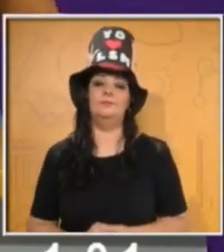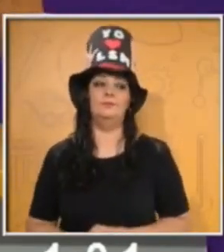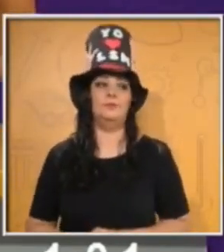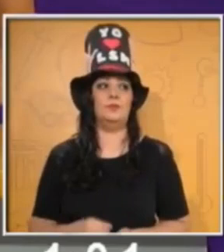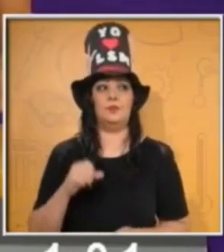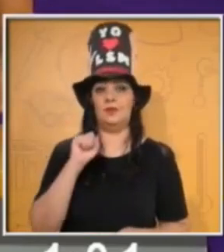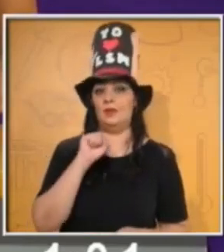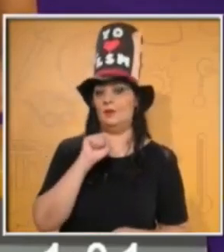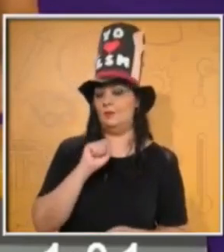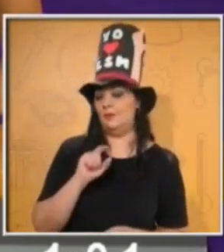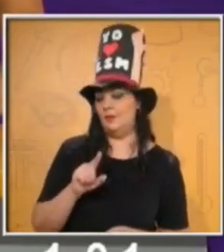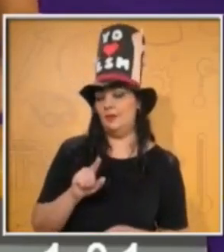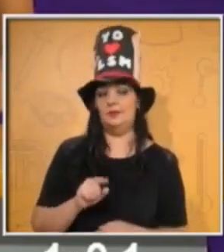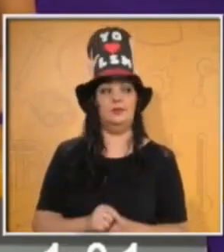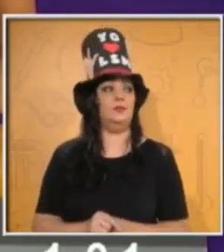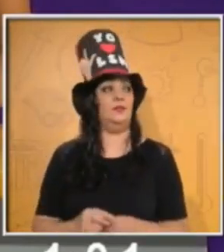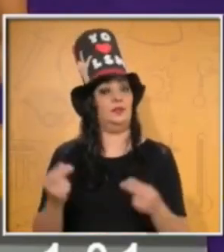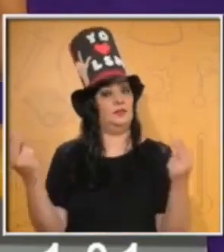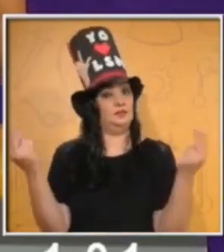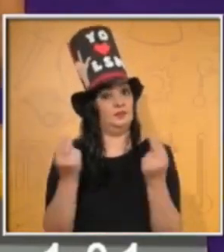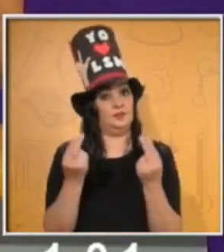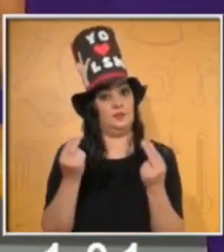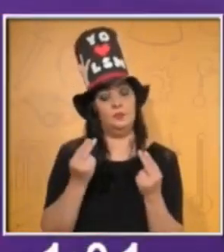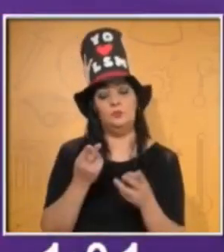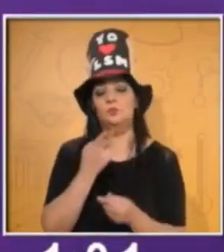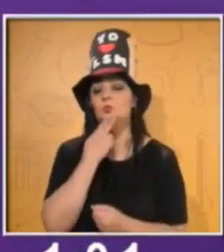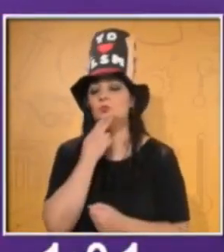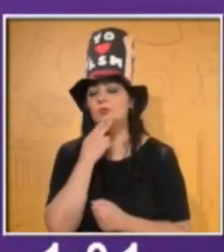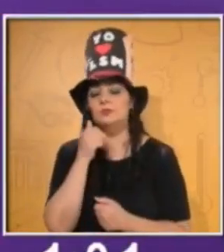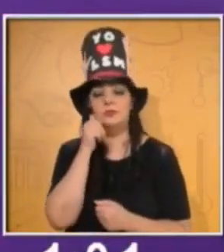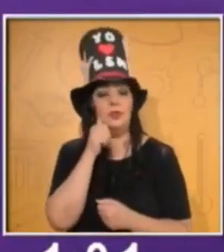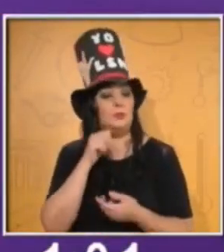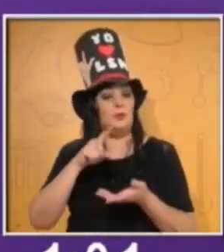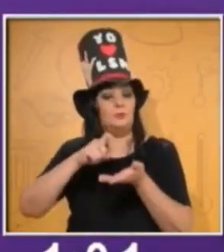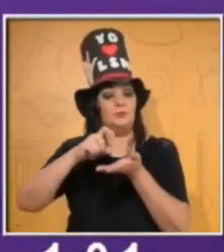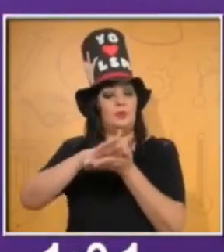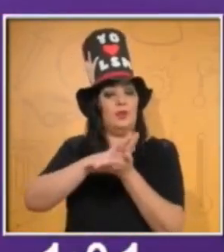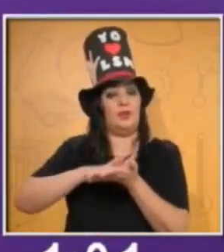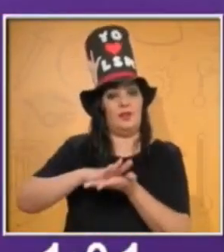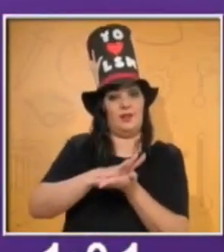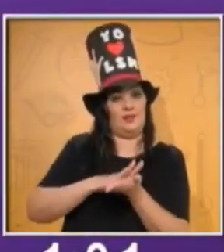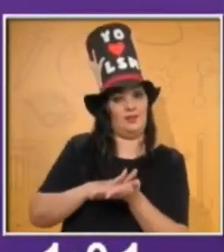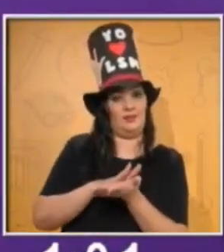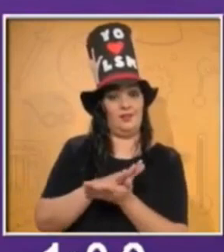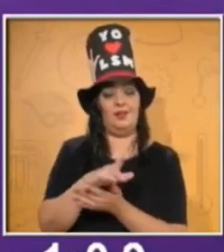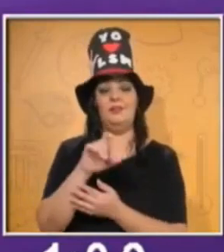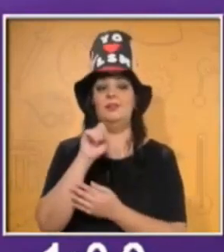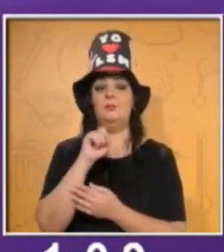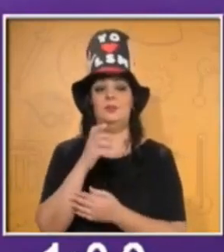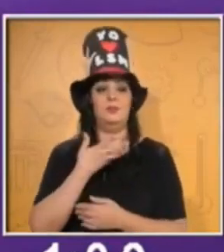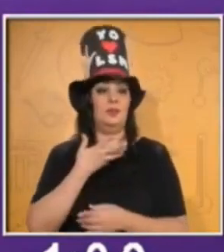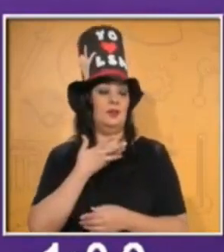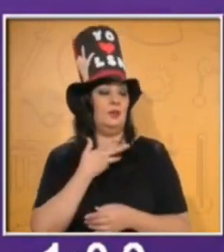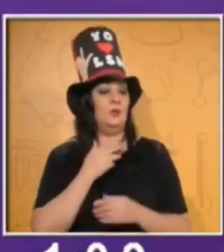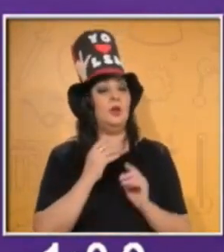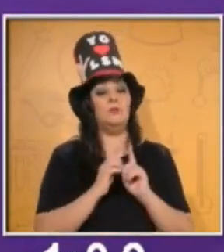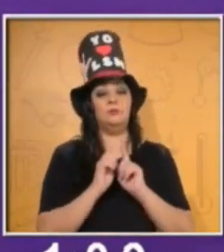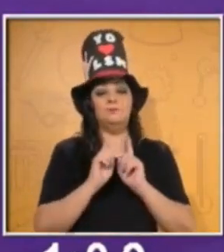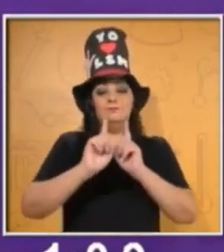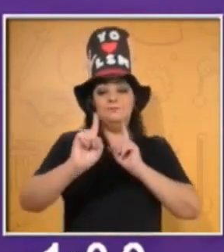Y también es un uso necesario estar utilizando el gel antibacterial y obviamente tener una sana